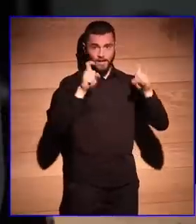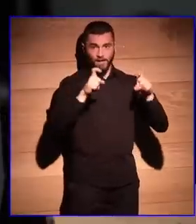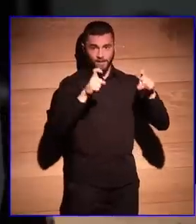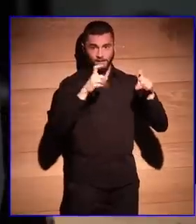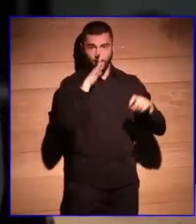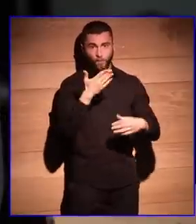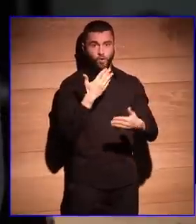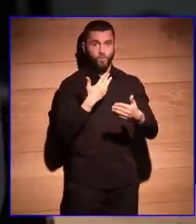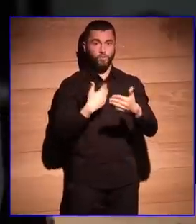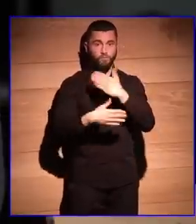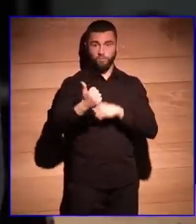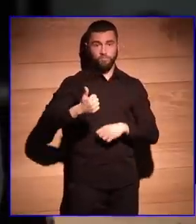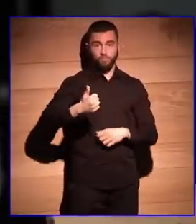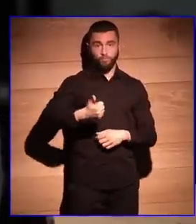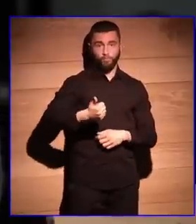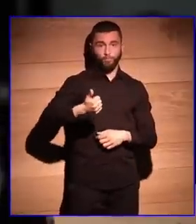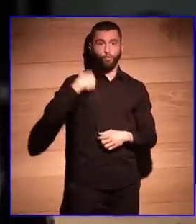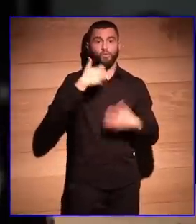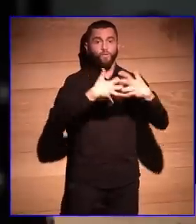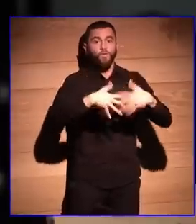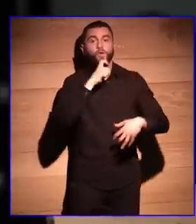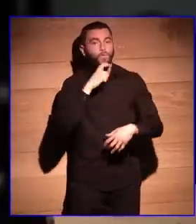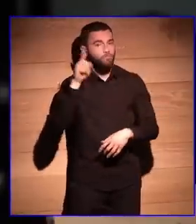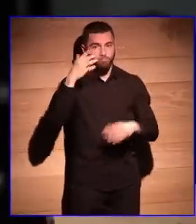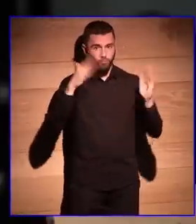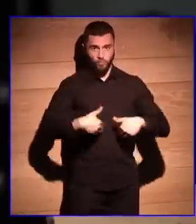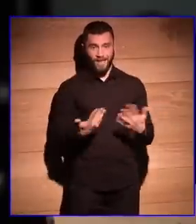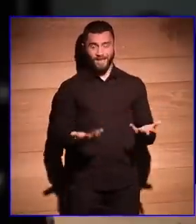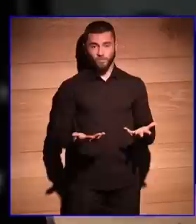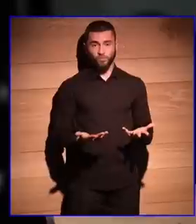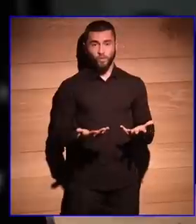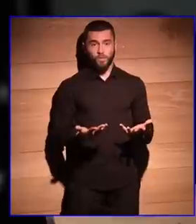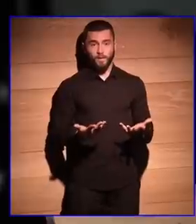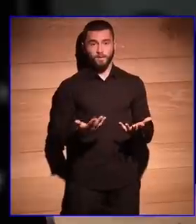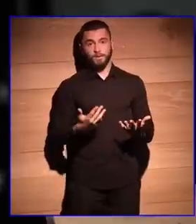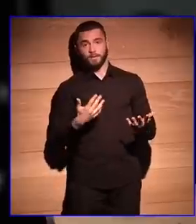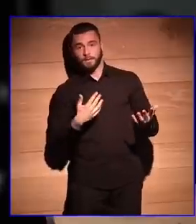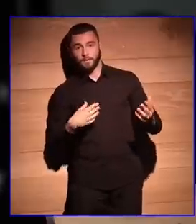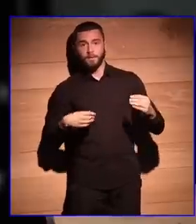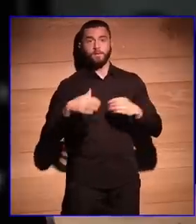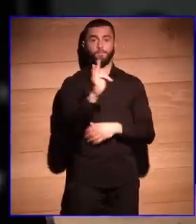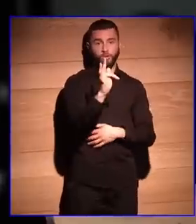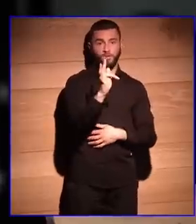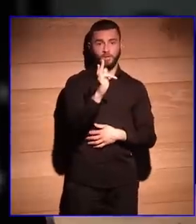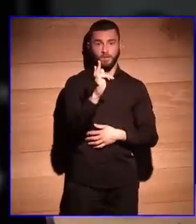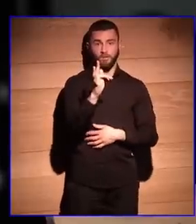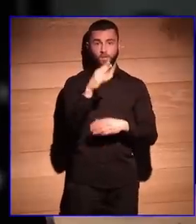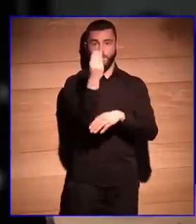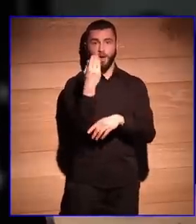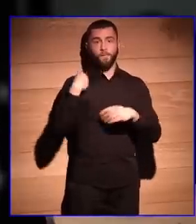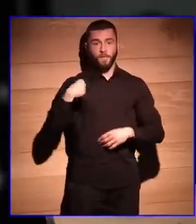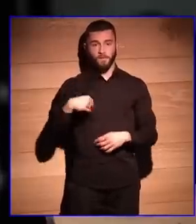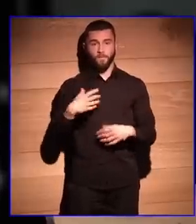tenido la oportunidad de saber cómo funciona eso. Y tenemos el reverso positivo de esa misma figura, y eso lo